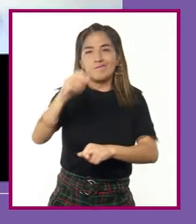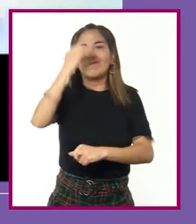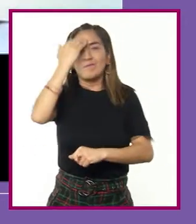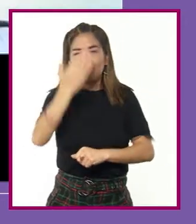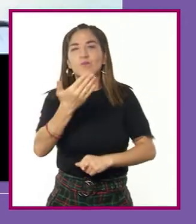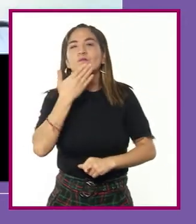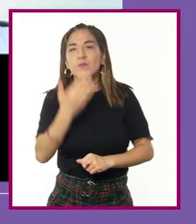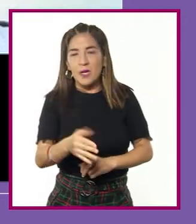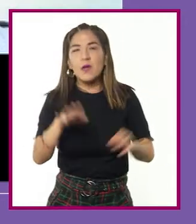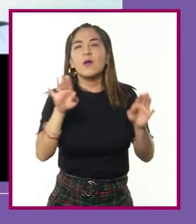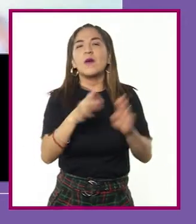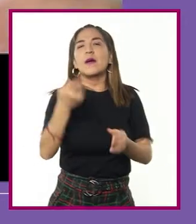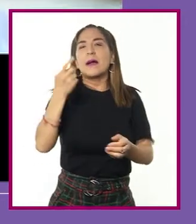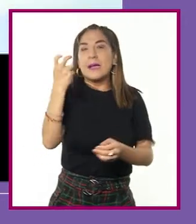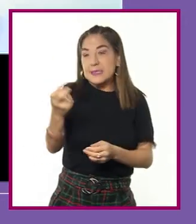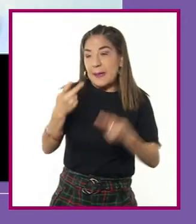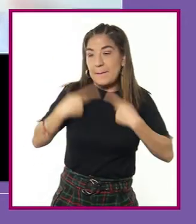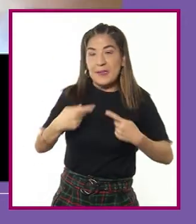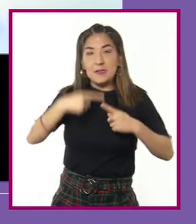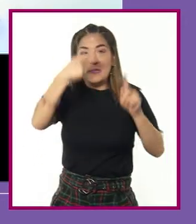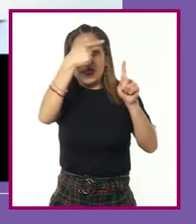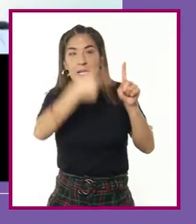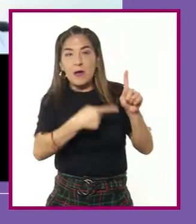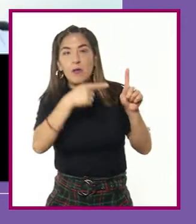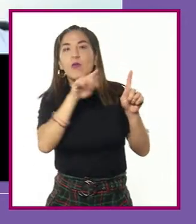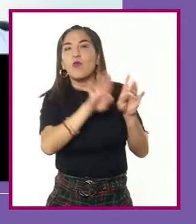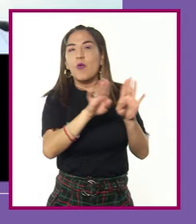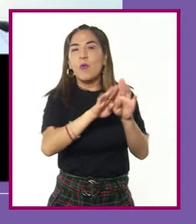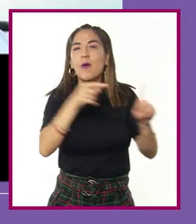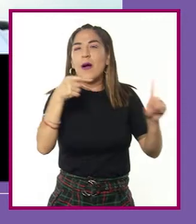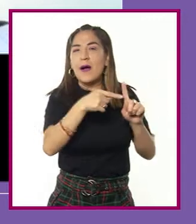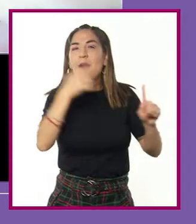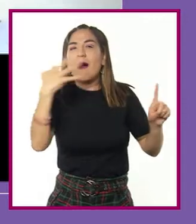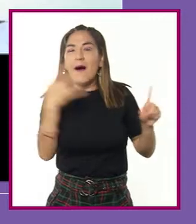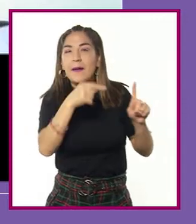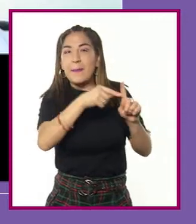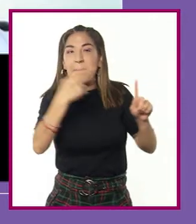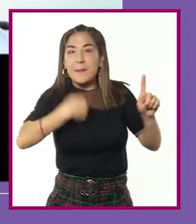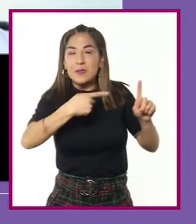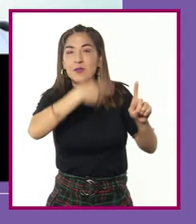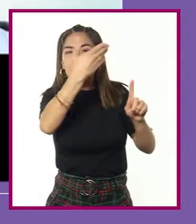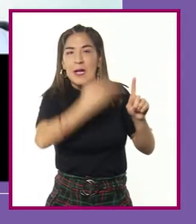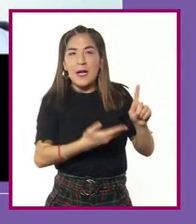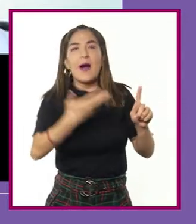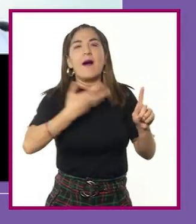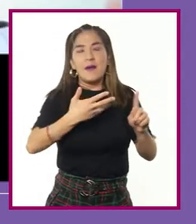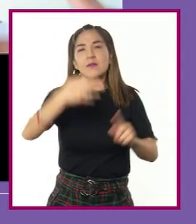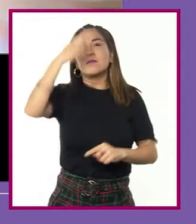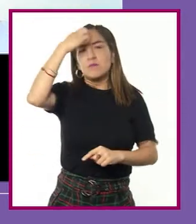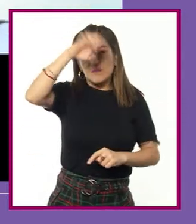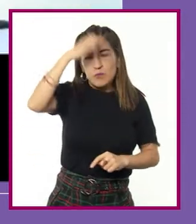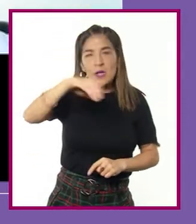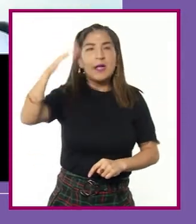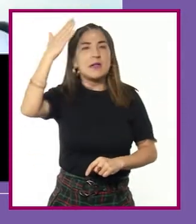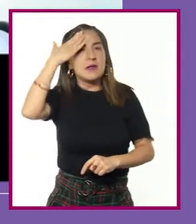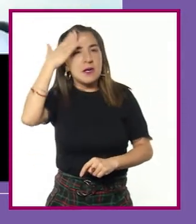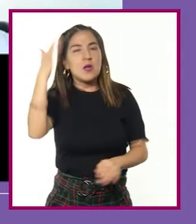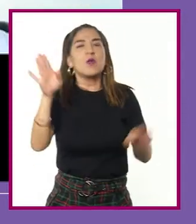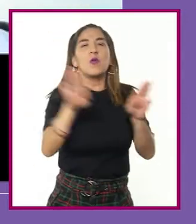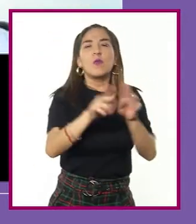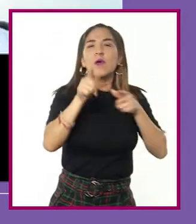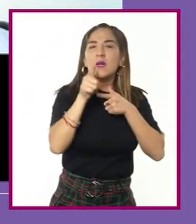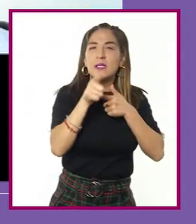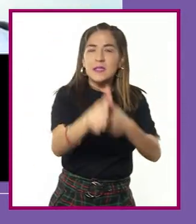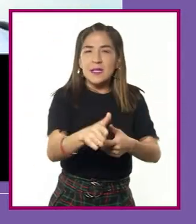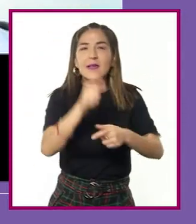aquella persona, que aquel liderazgo con autoridad tiene las características, por ejemplo, de seguimiento, es decir, es una